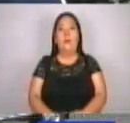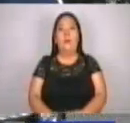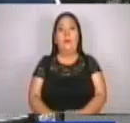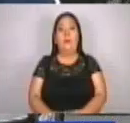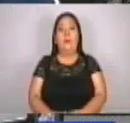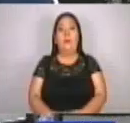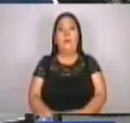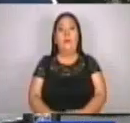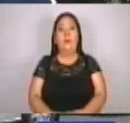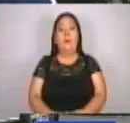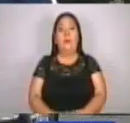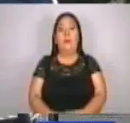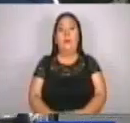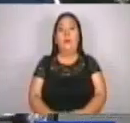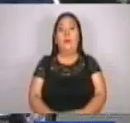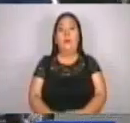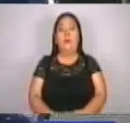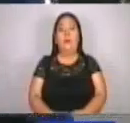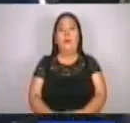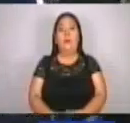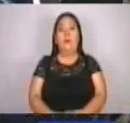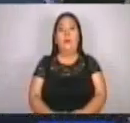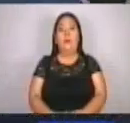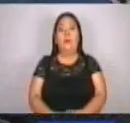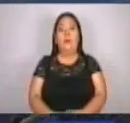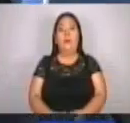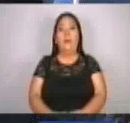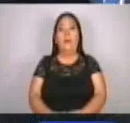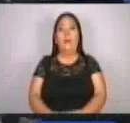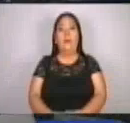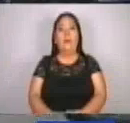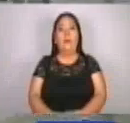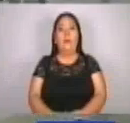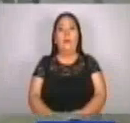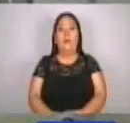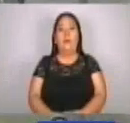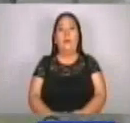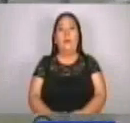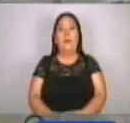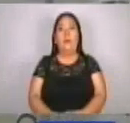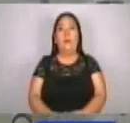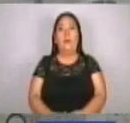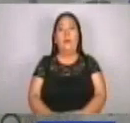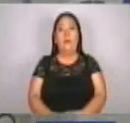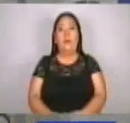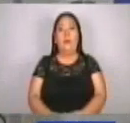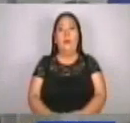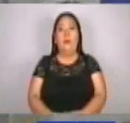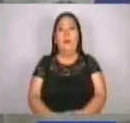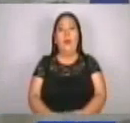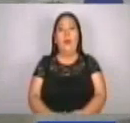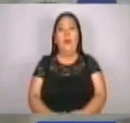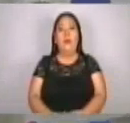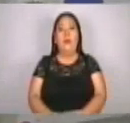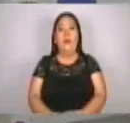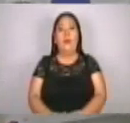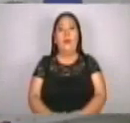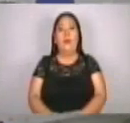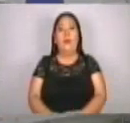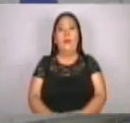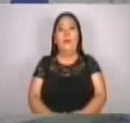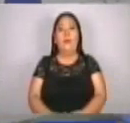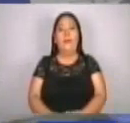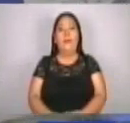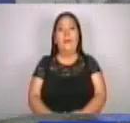monitorearon 365 tratamientos aprobados por la administración de alimentos y medicamentos estadounidense y la agencia